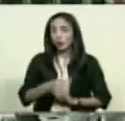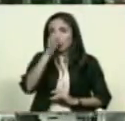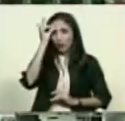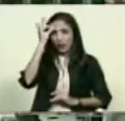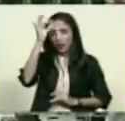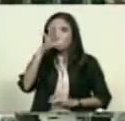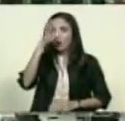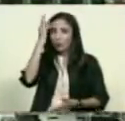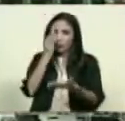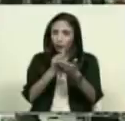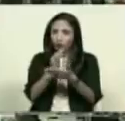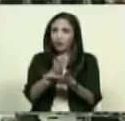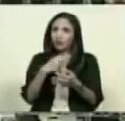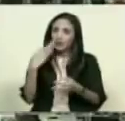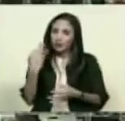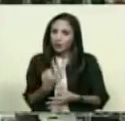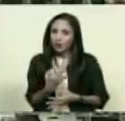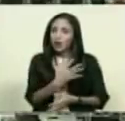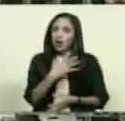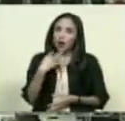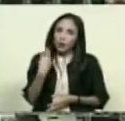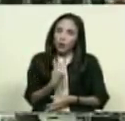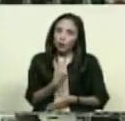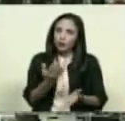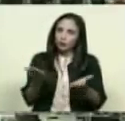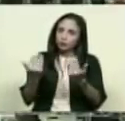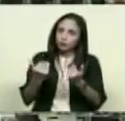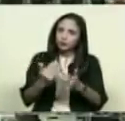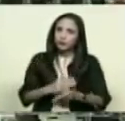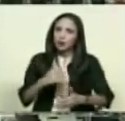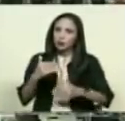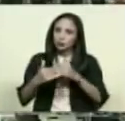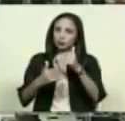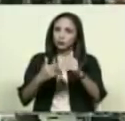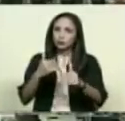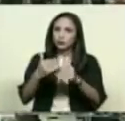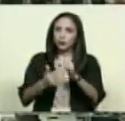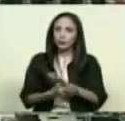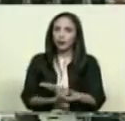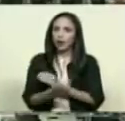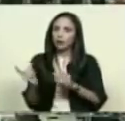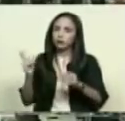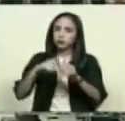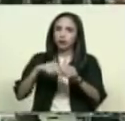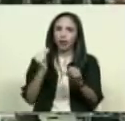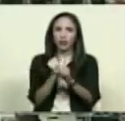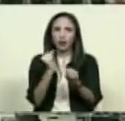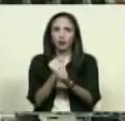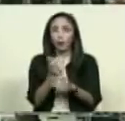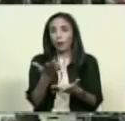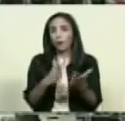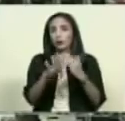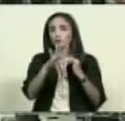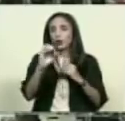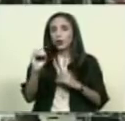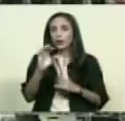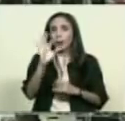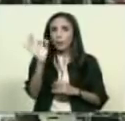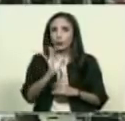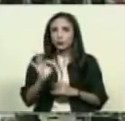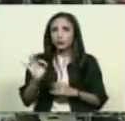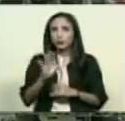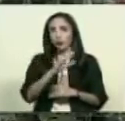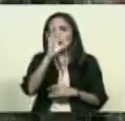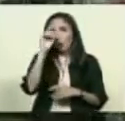este llamado, ya que los jóvenes hemos asumido y hemos venido garantizando la inserción laboral en más del 50% de la